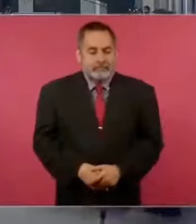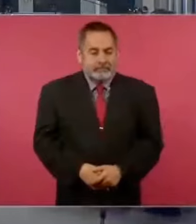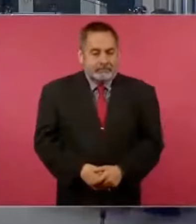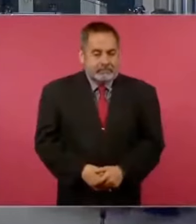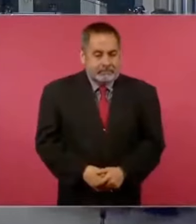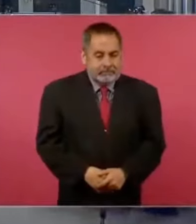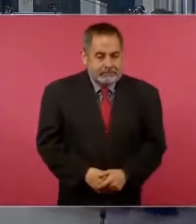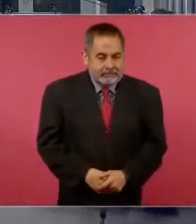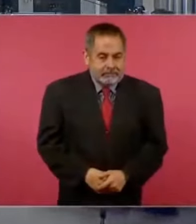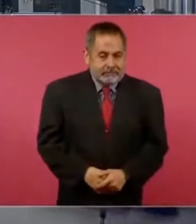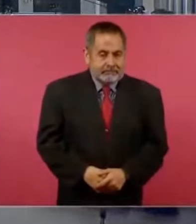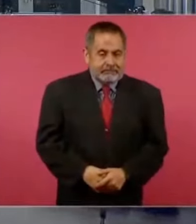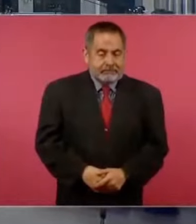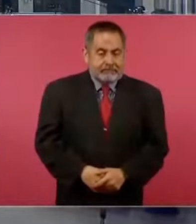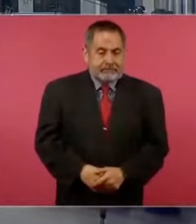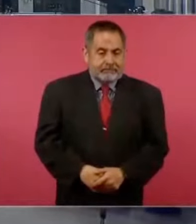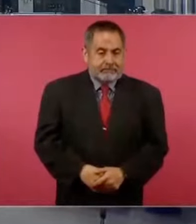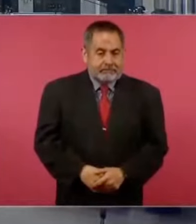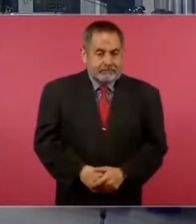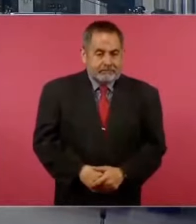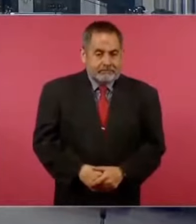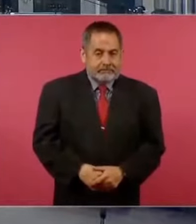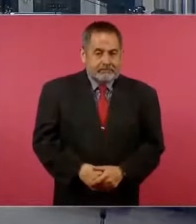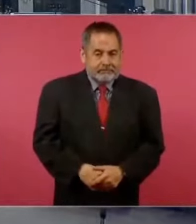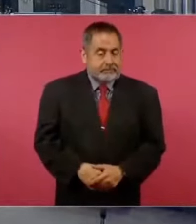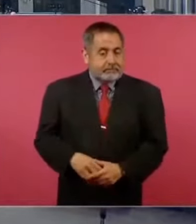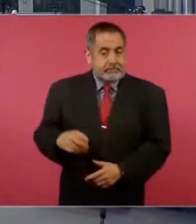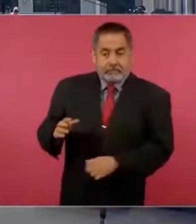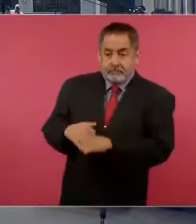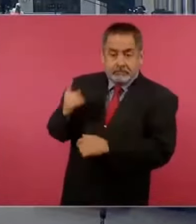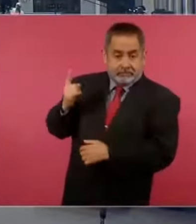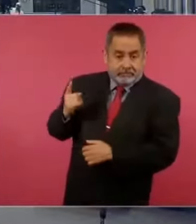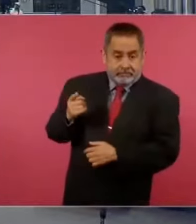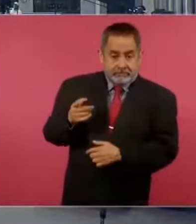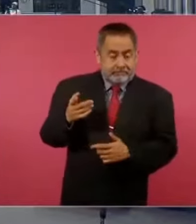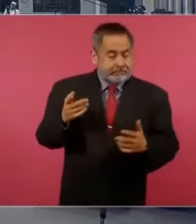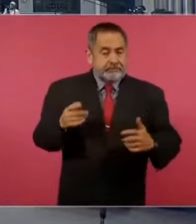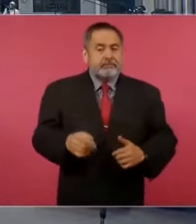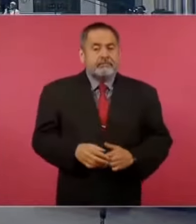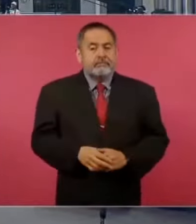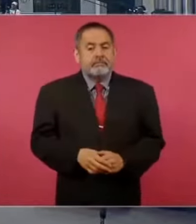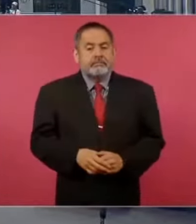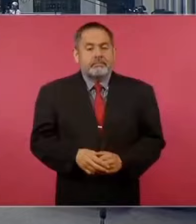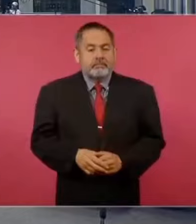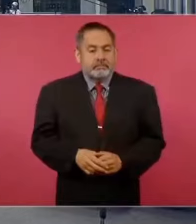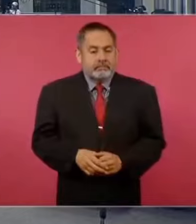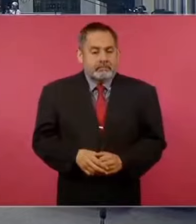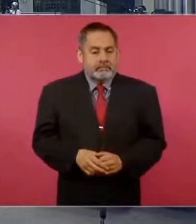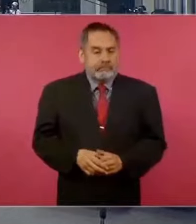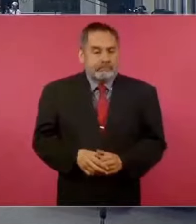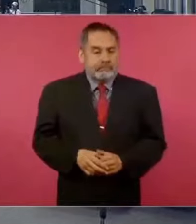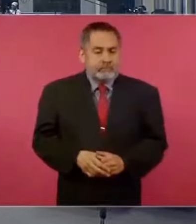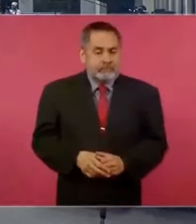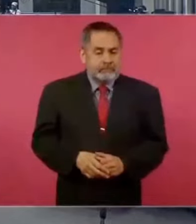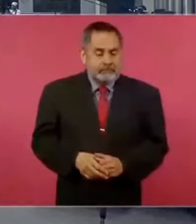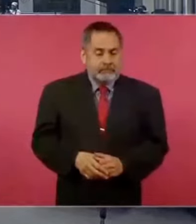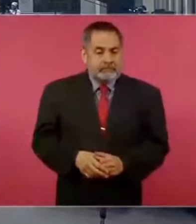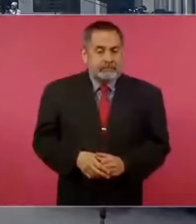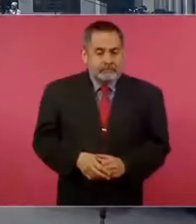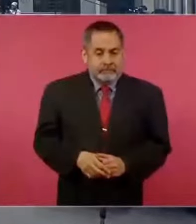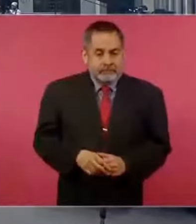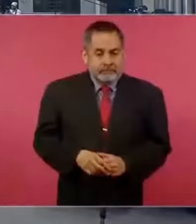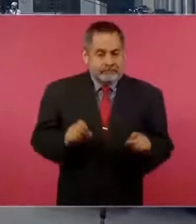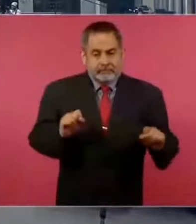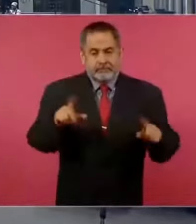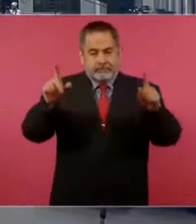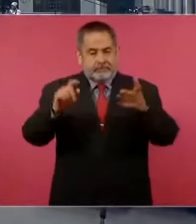Pero, porque siempre en el ponemos los